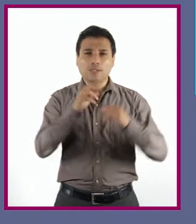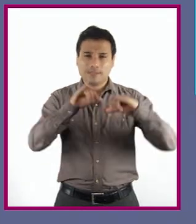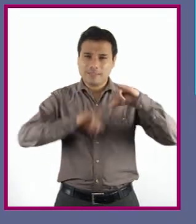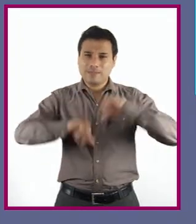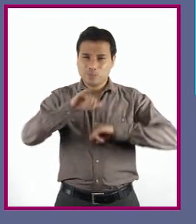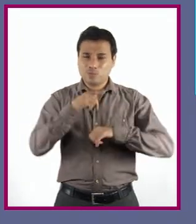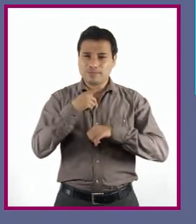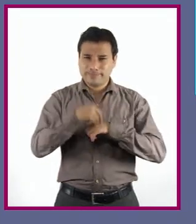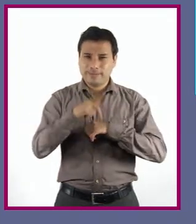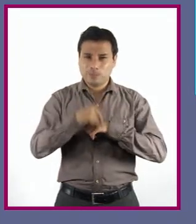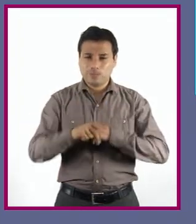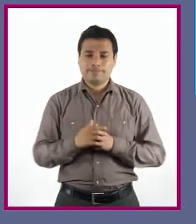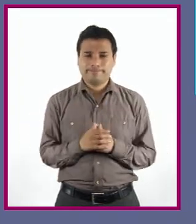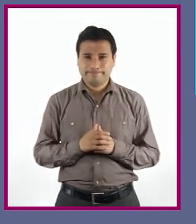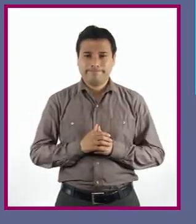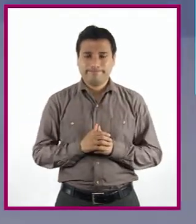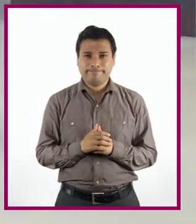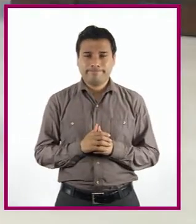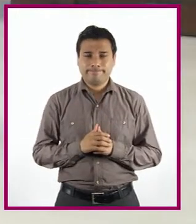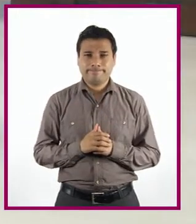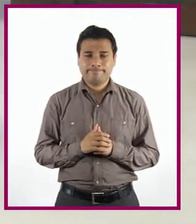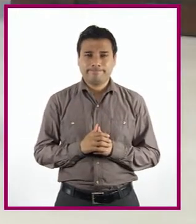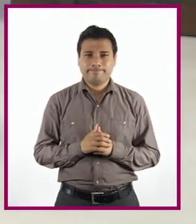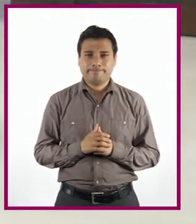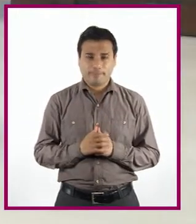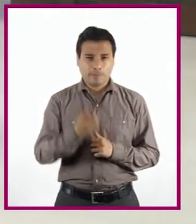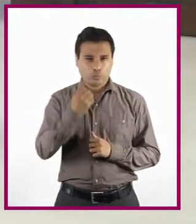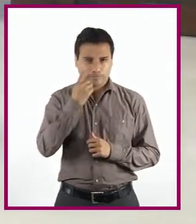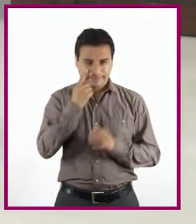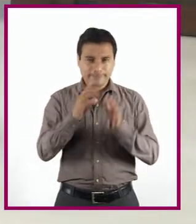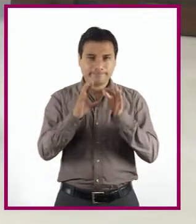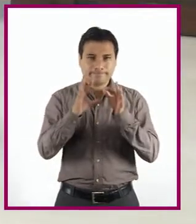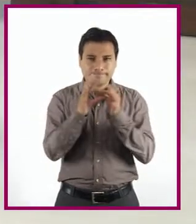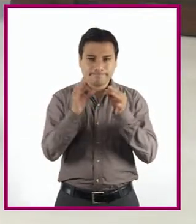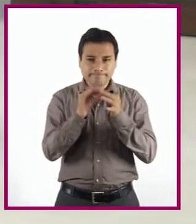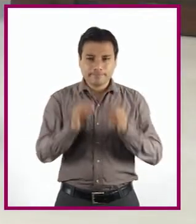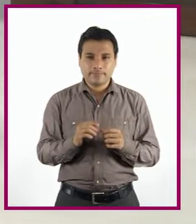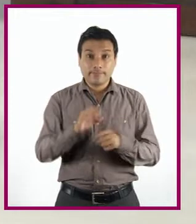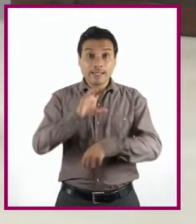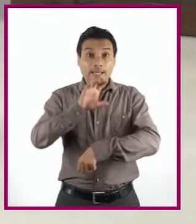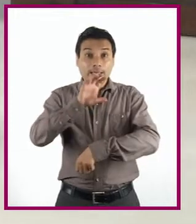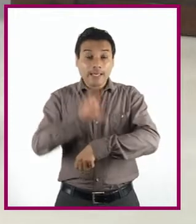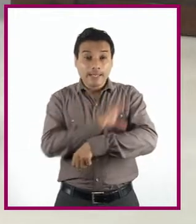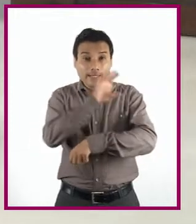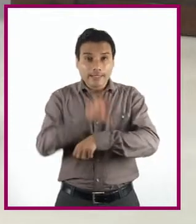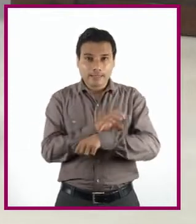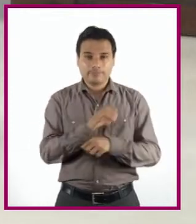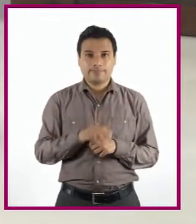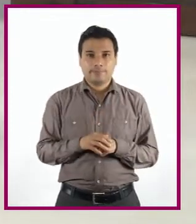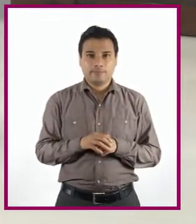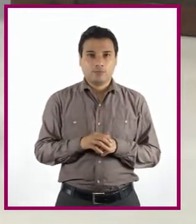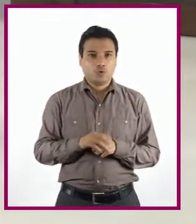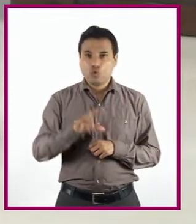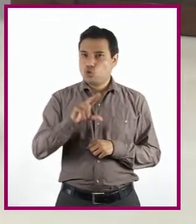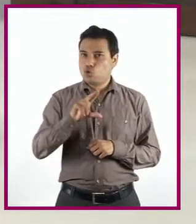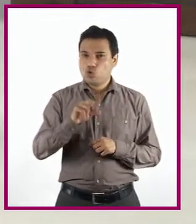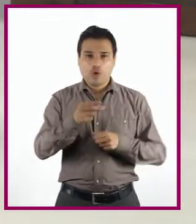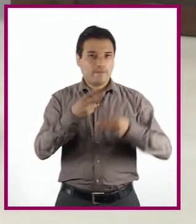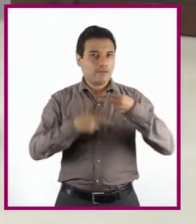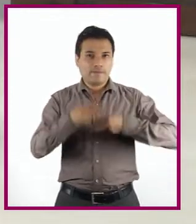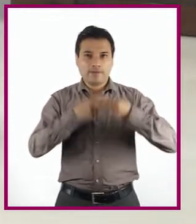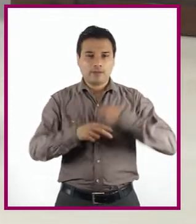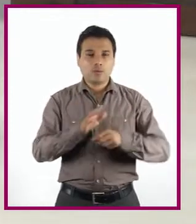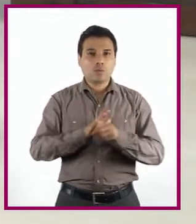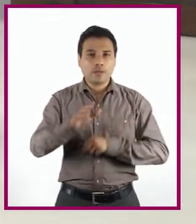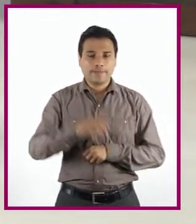y radiactivas. Pero hablemos un poco de las fuentes de energía no renovables. El